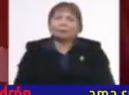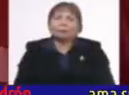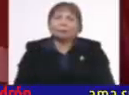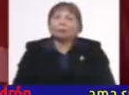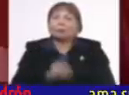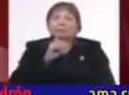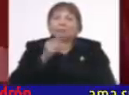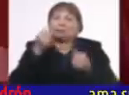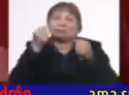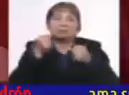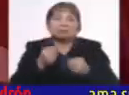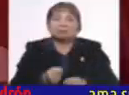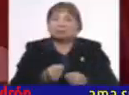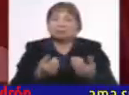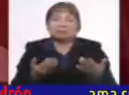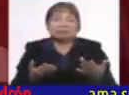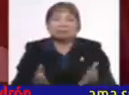no haya decisiones